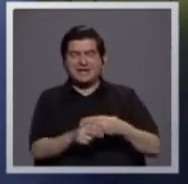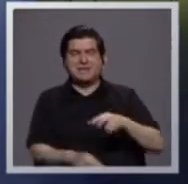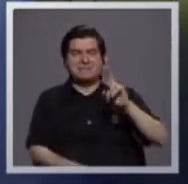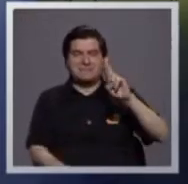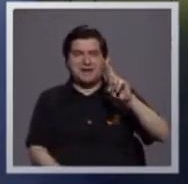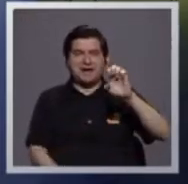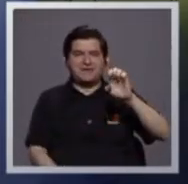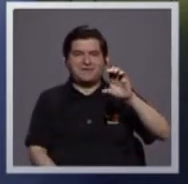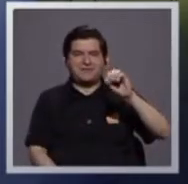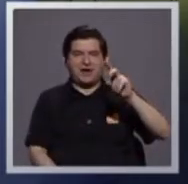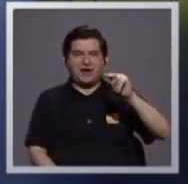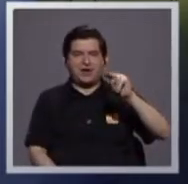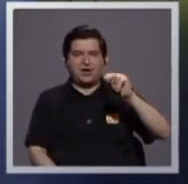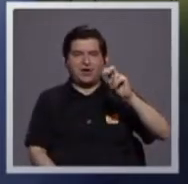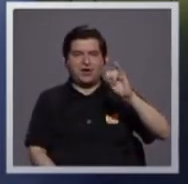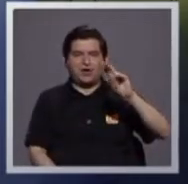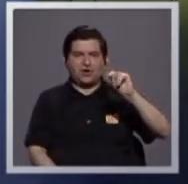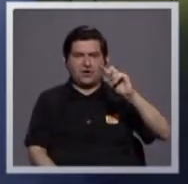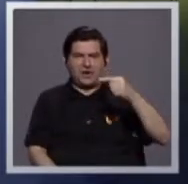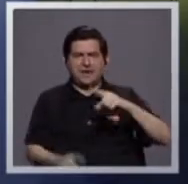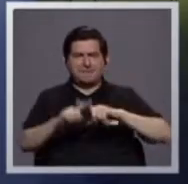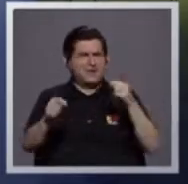que ver con esto y no es buena, así que no la vean.